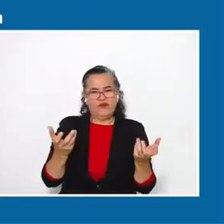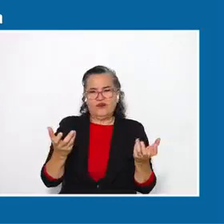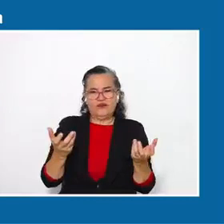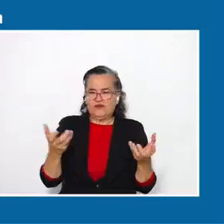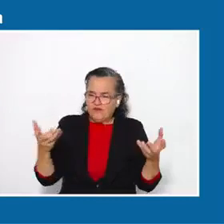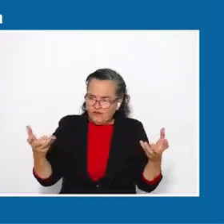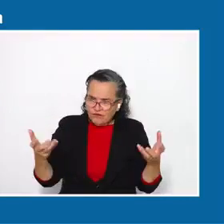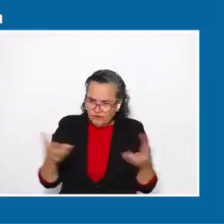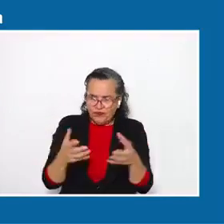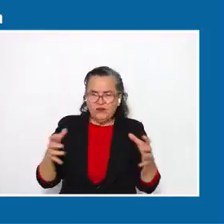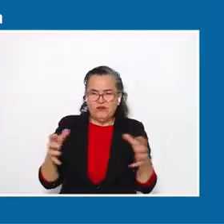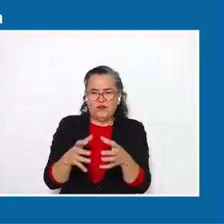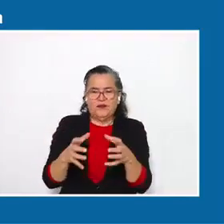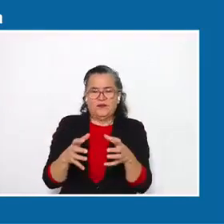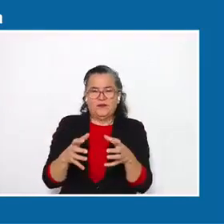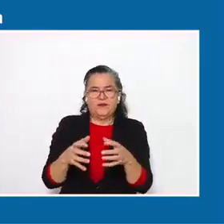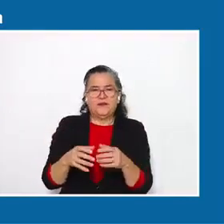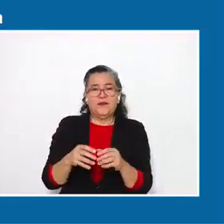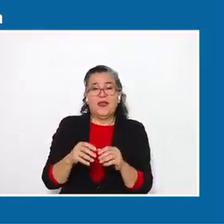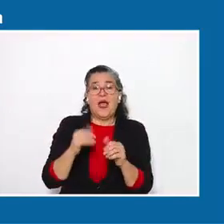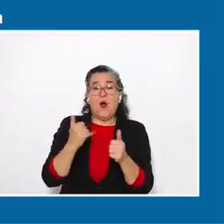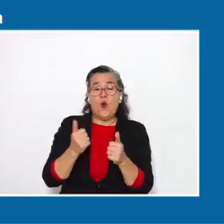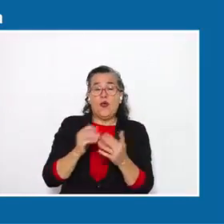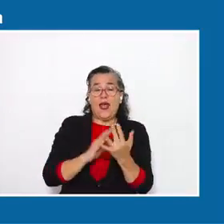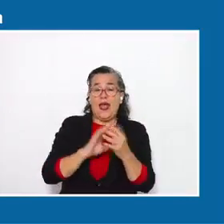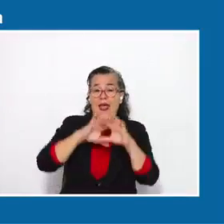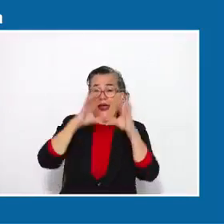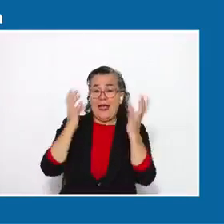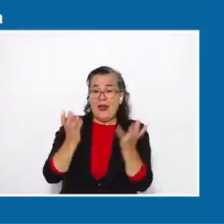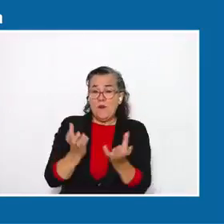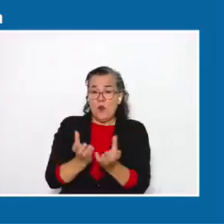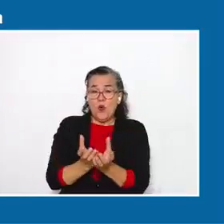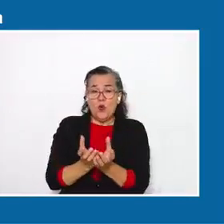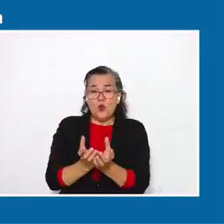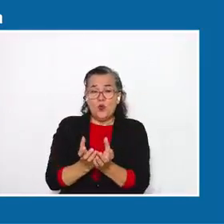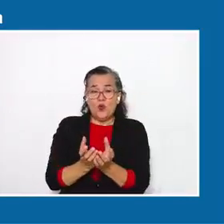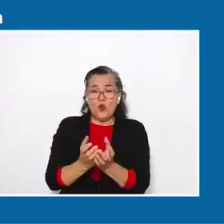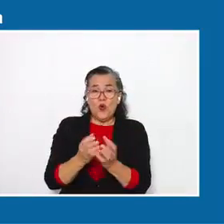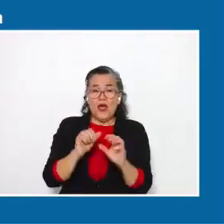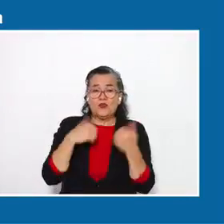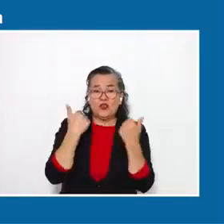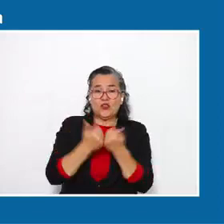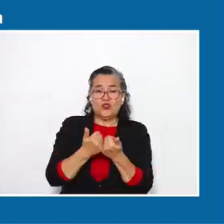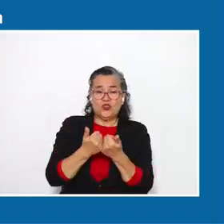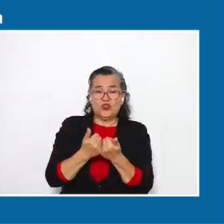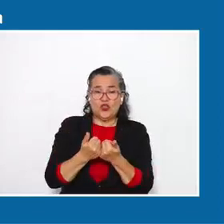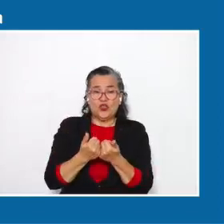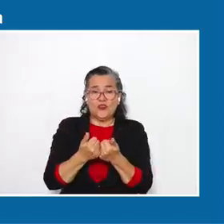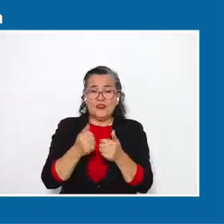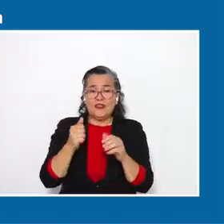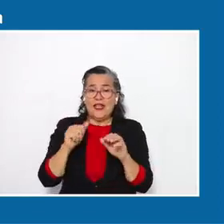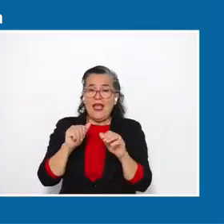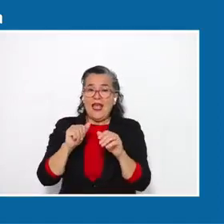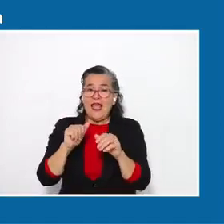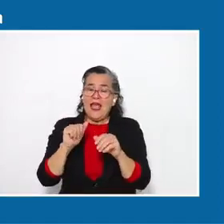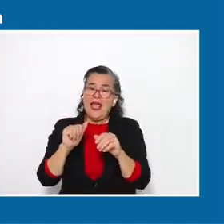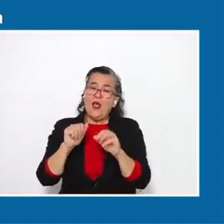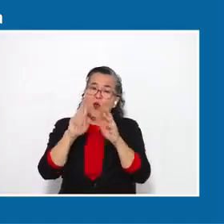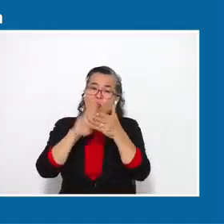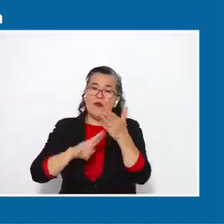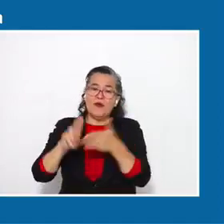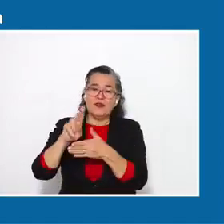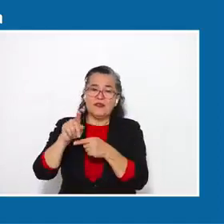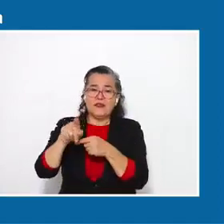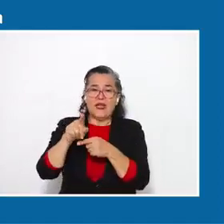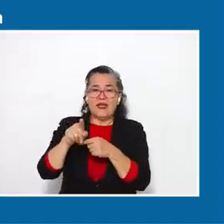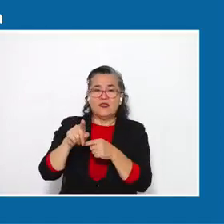estas son las asociaciones de universidades que hay a través del mundo en Gechera, que se llama Global Confederation of Higher Education